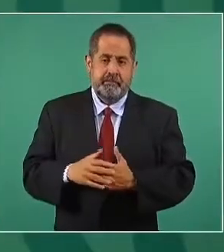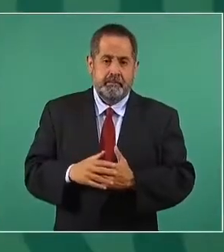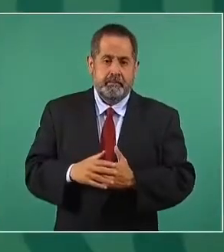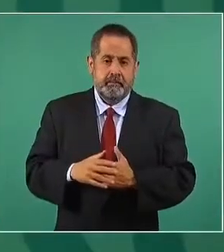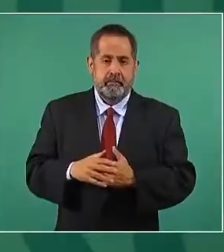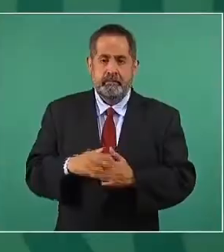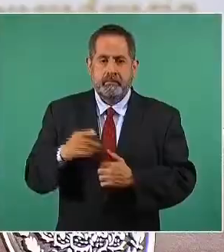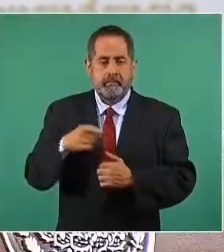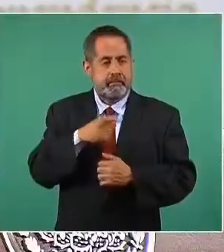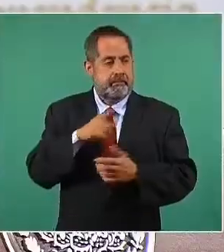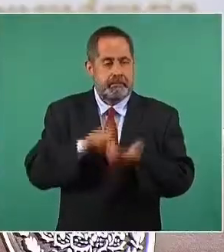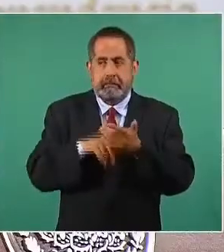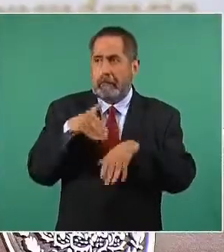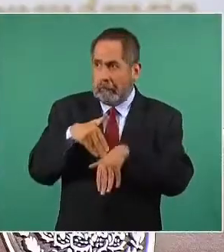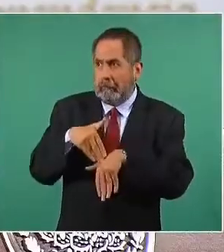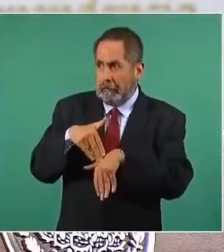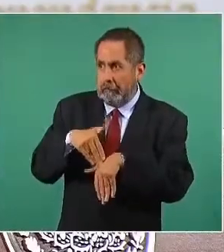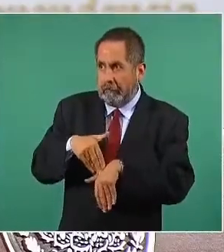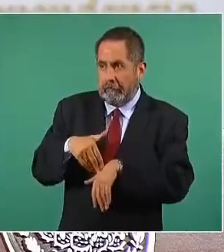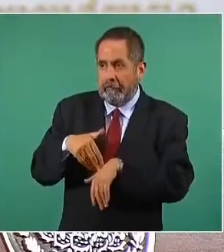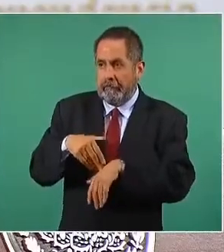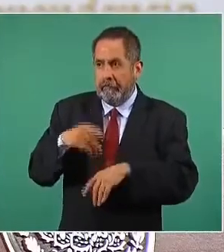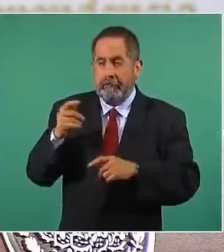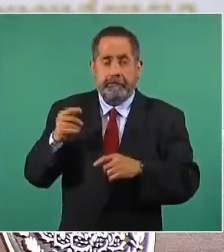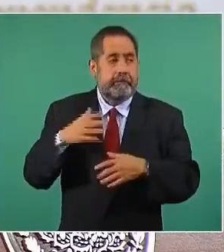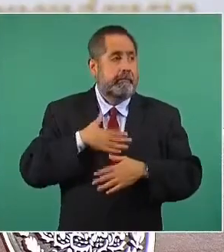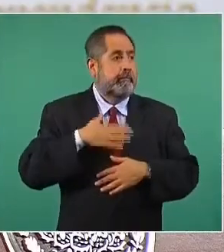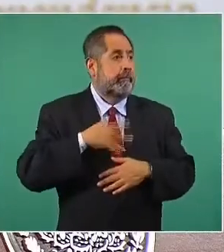como matraquero del PRI,